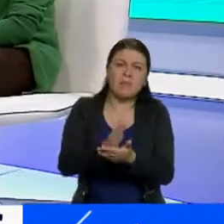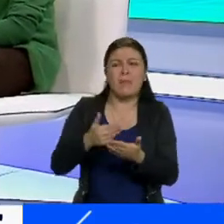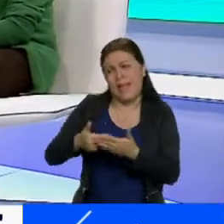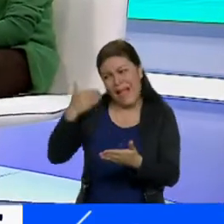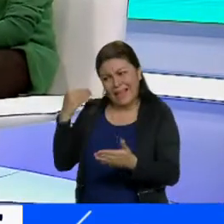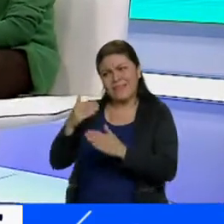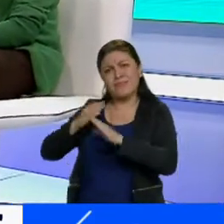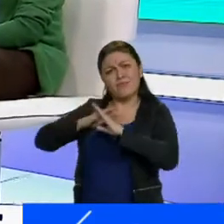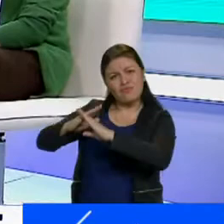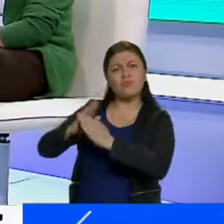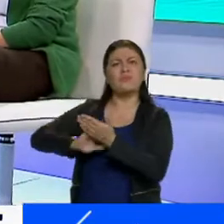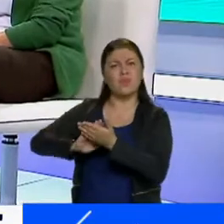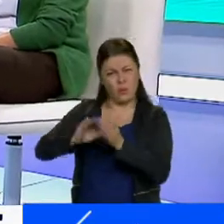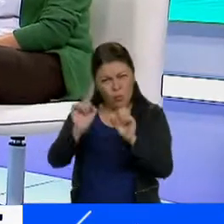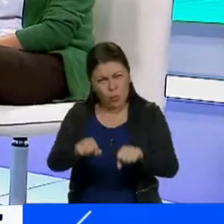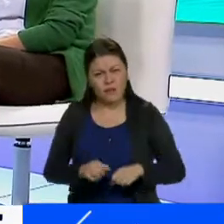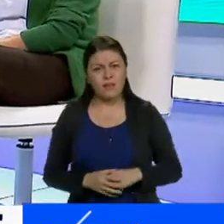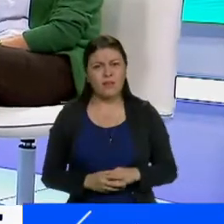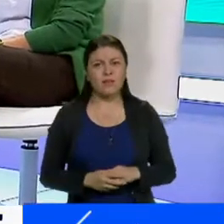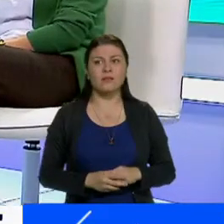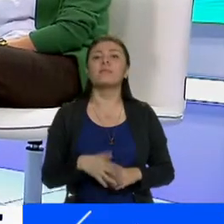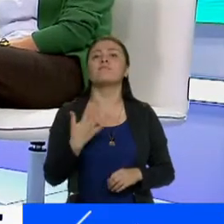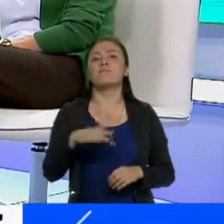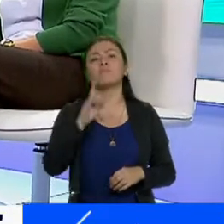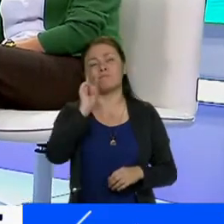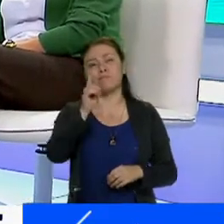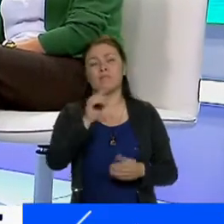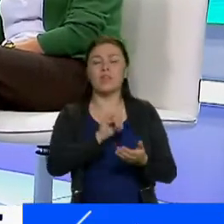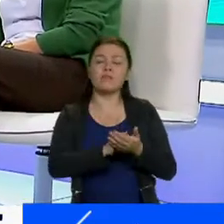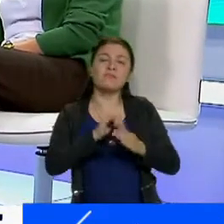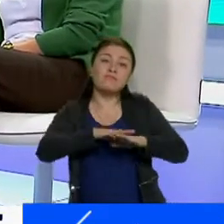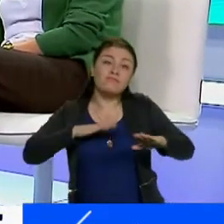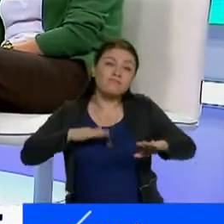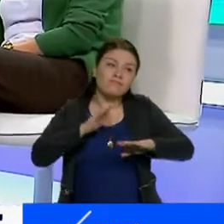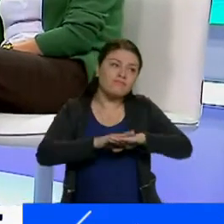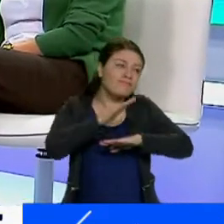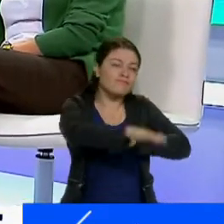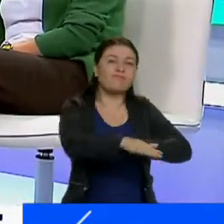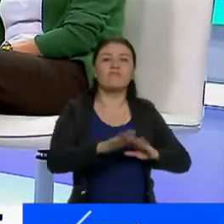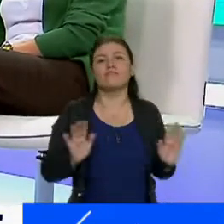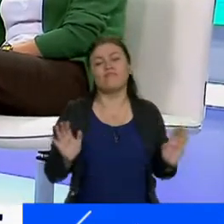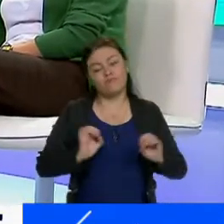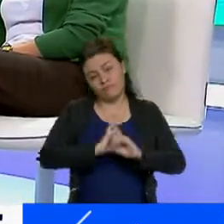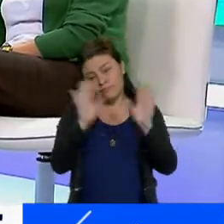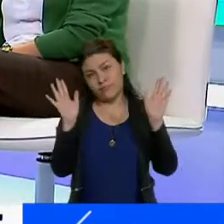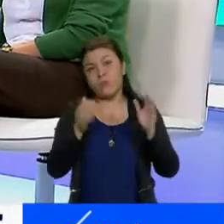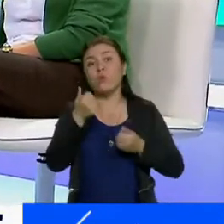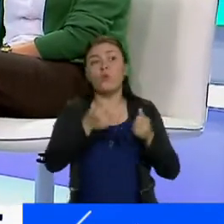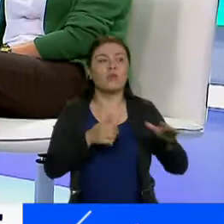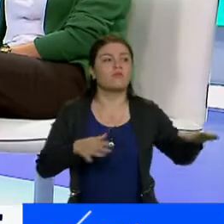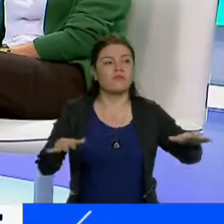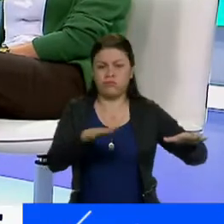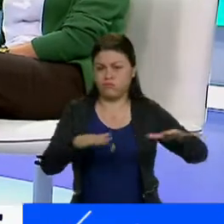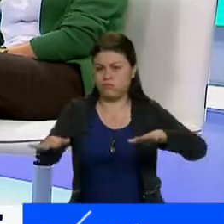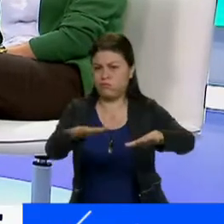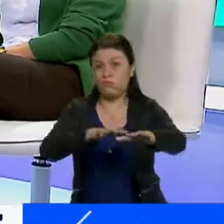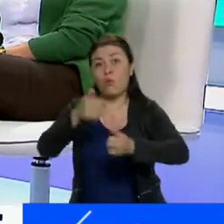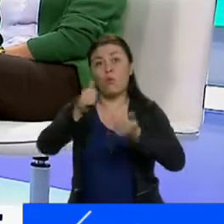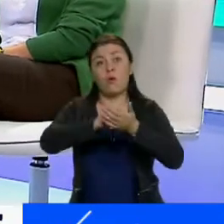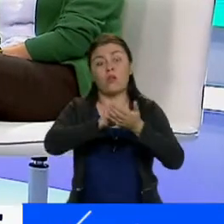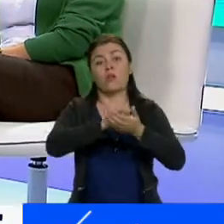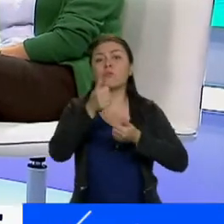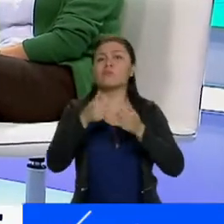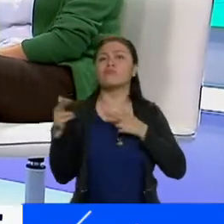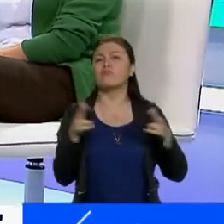el uso del territorio tienen esta serie de consecuencias. Entonces, hay unas zonas de las partes altas de las cuencas de